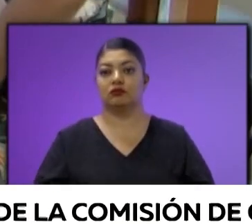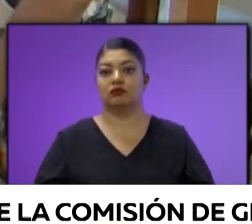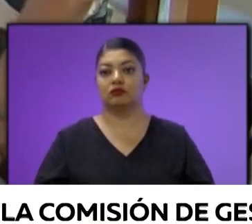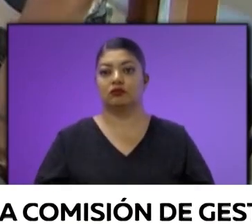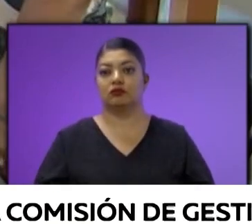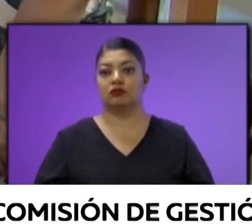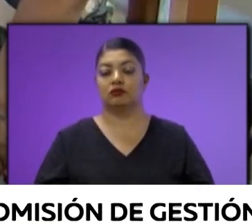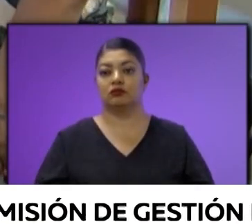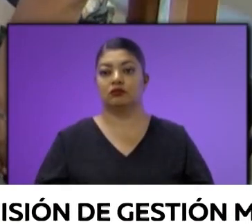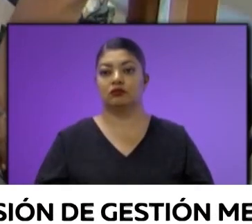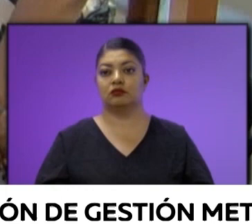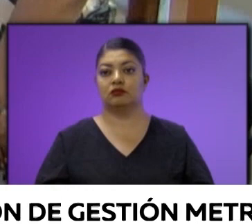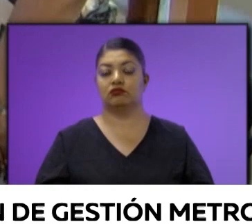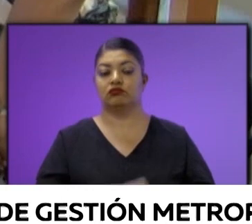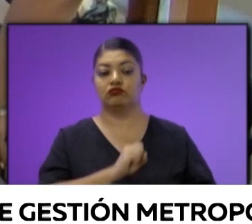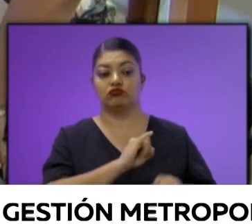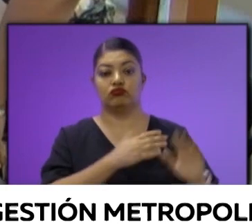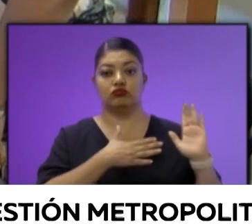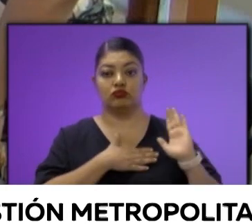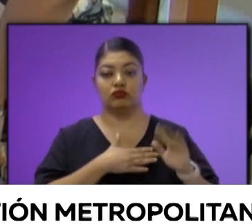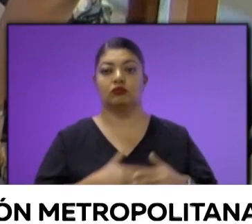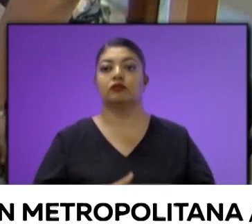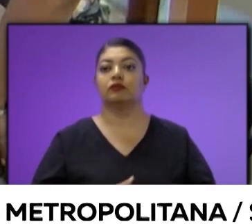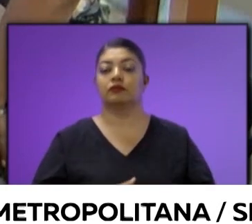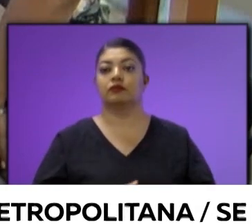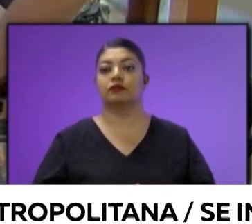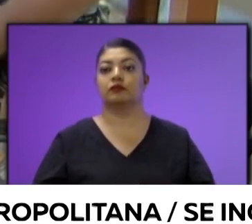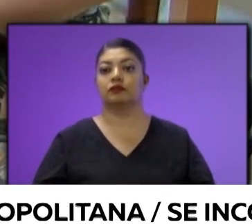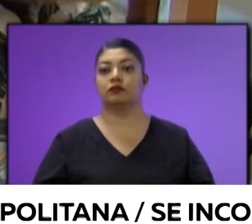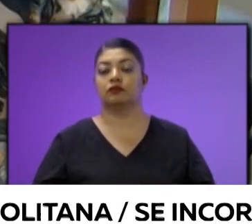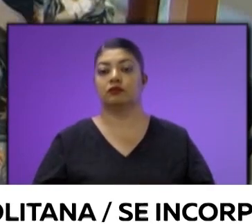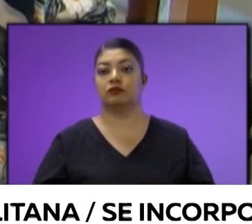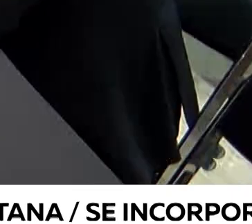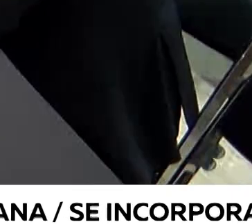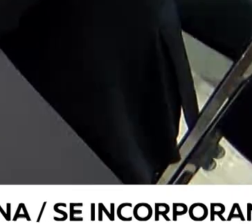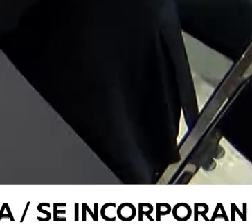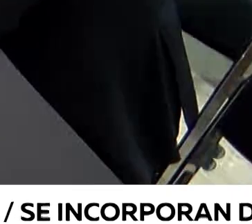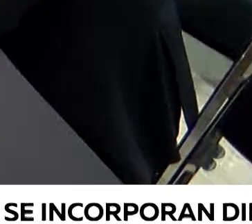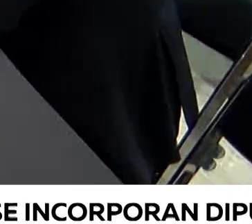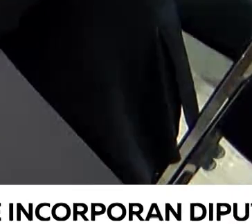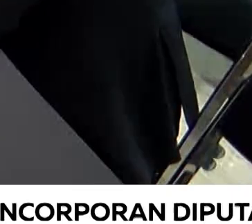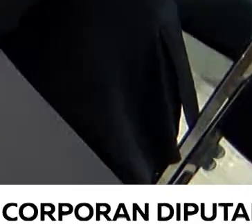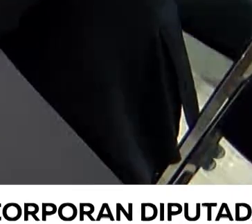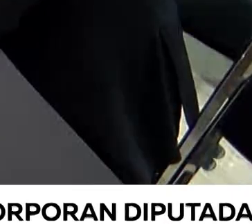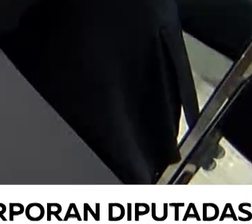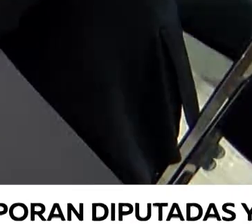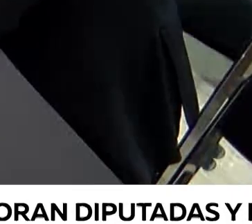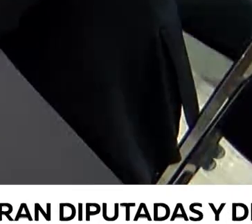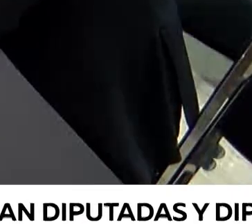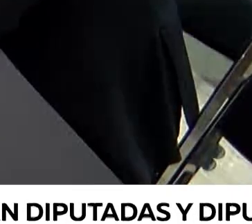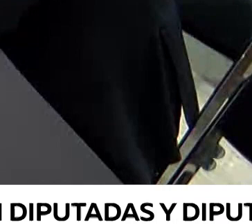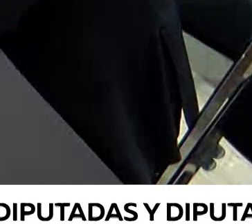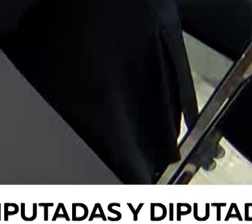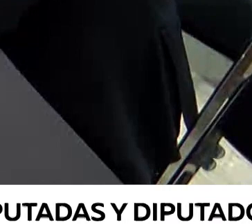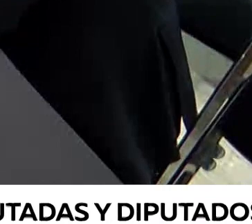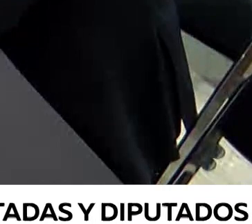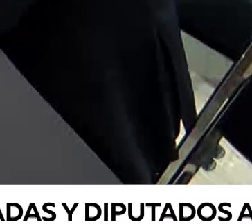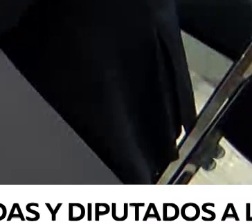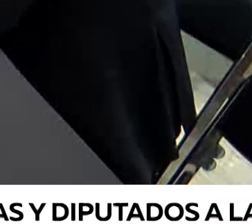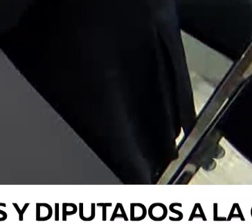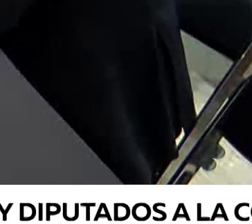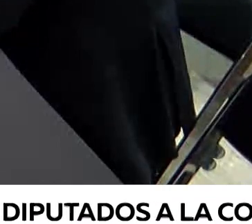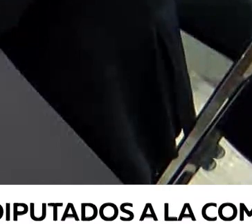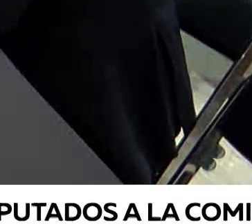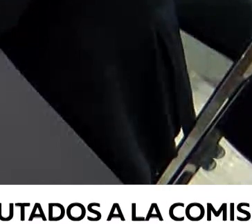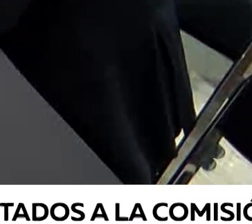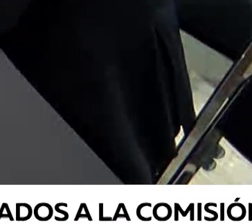Fortalecimiento Municipal se integran María Elba Bravo Camacho y Alejandra Cobos Maldonado. En la Comisión Legislativa de Planeación y Ordenamiento Territorial y de la